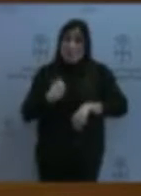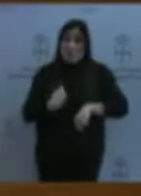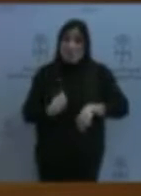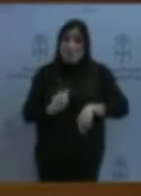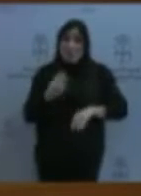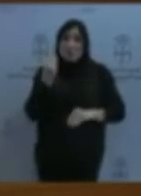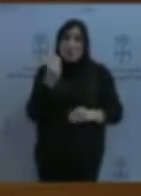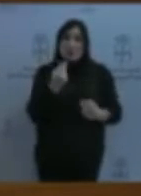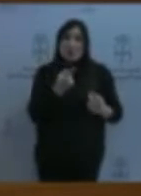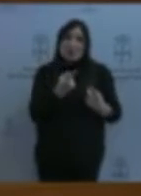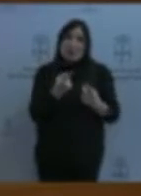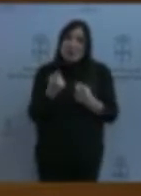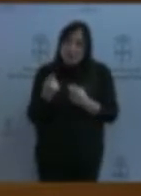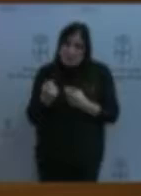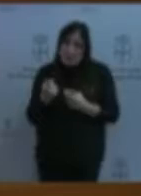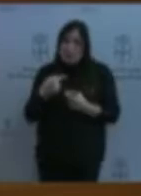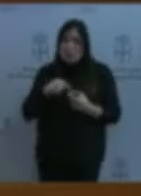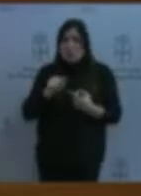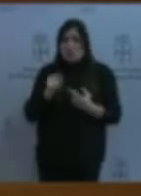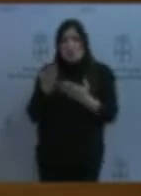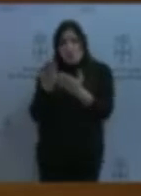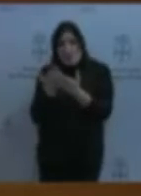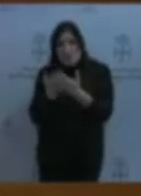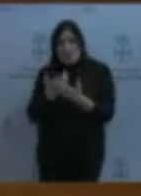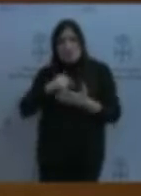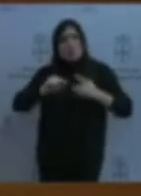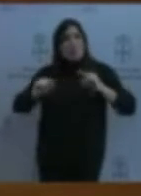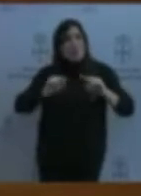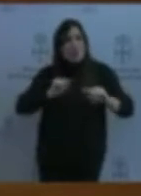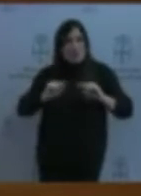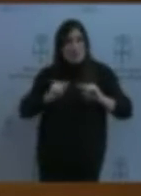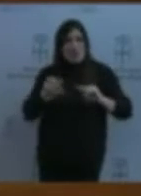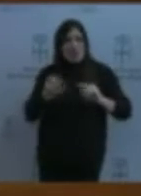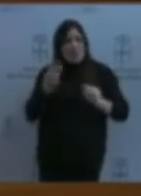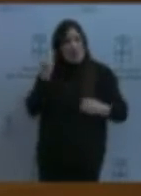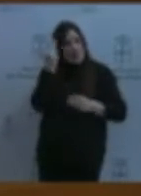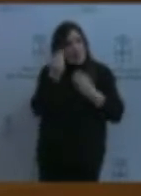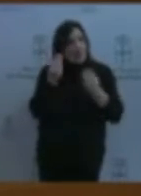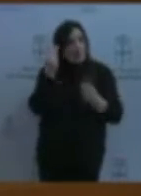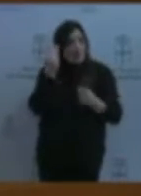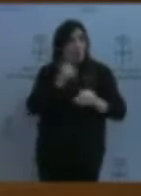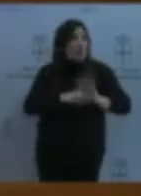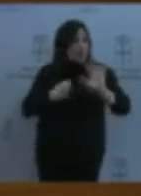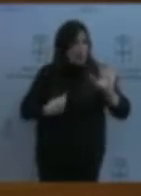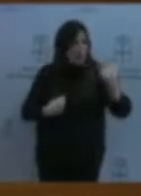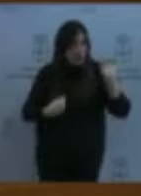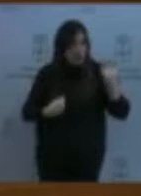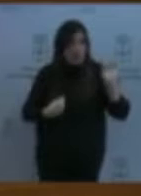decidido que se lleve a cabo una reflexión simultáneamente una actuación